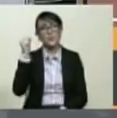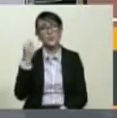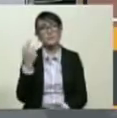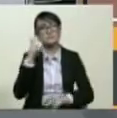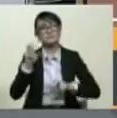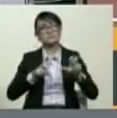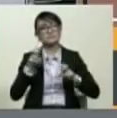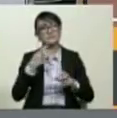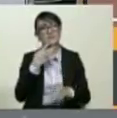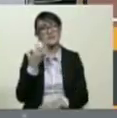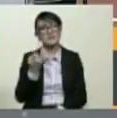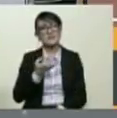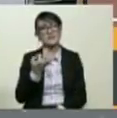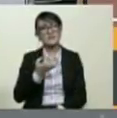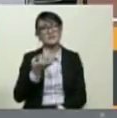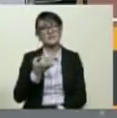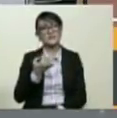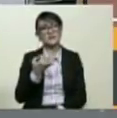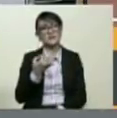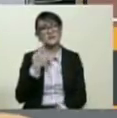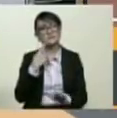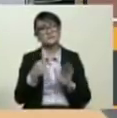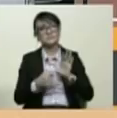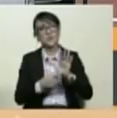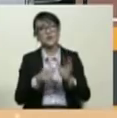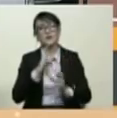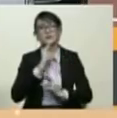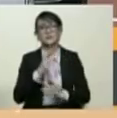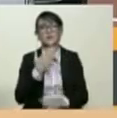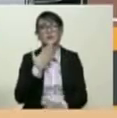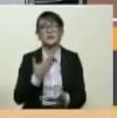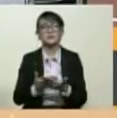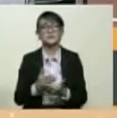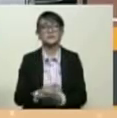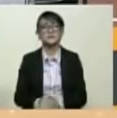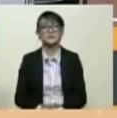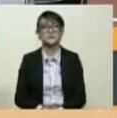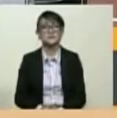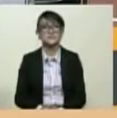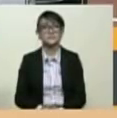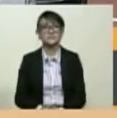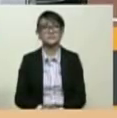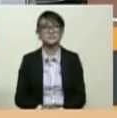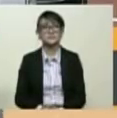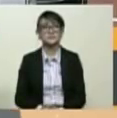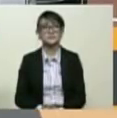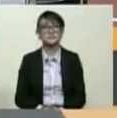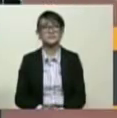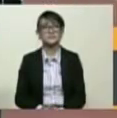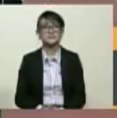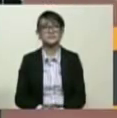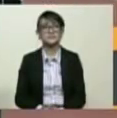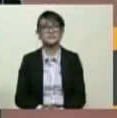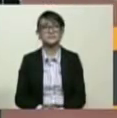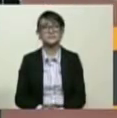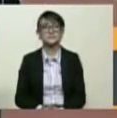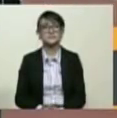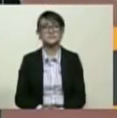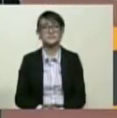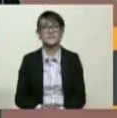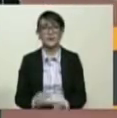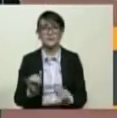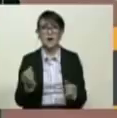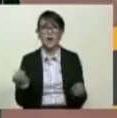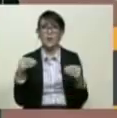sostenido y si realmente han demostrado algún resultado? Gracias. Yo creo que el cumplimiento estricto de los acuerdos